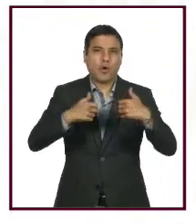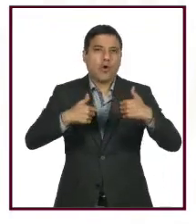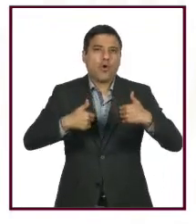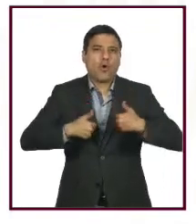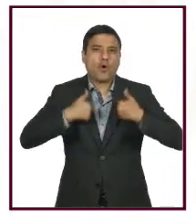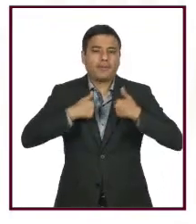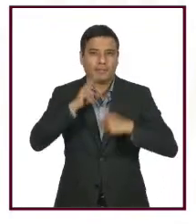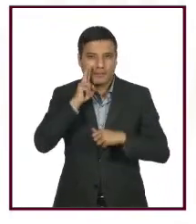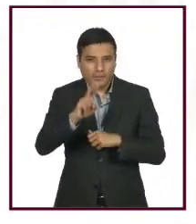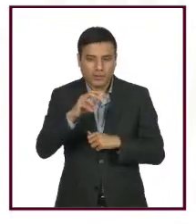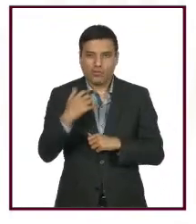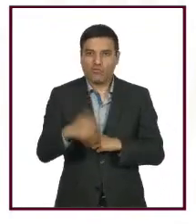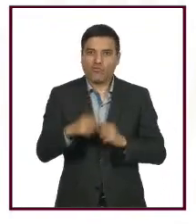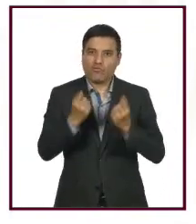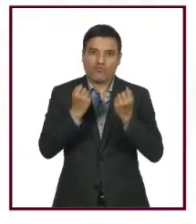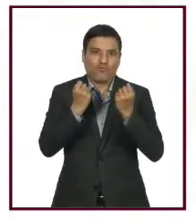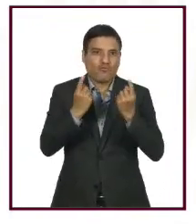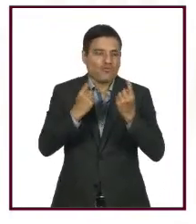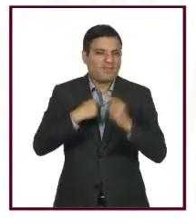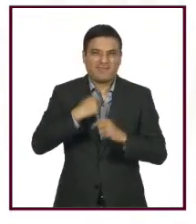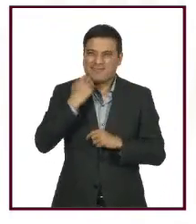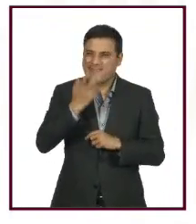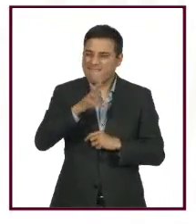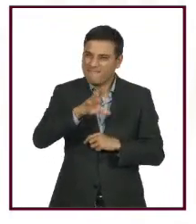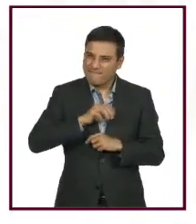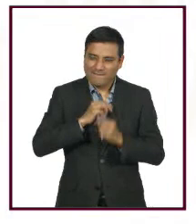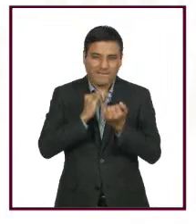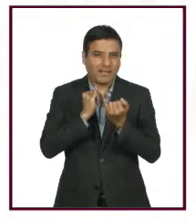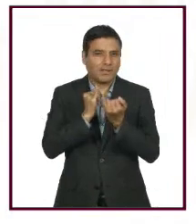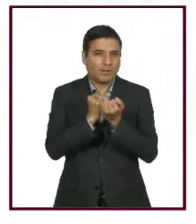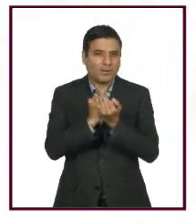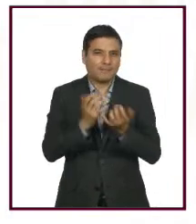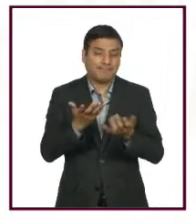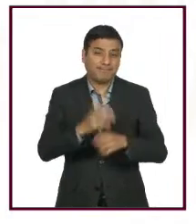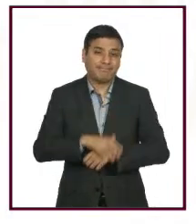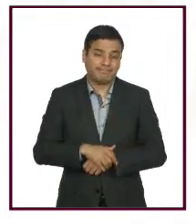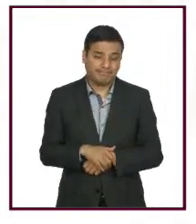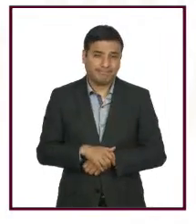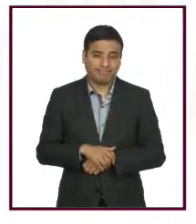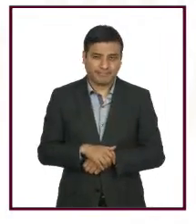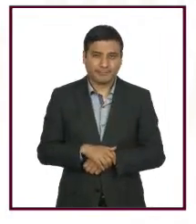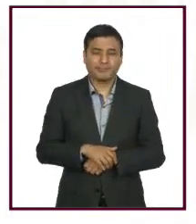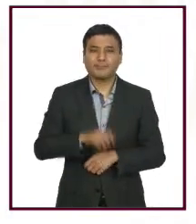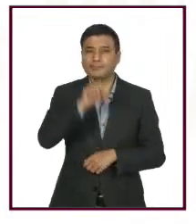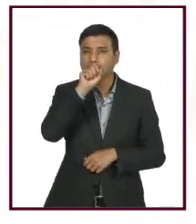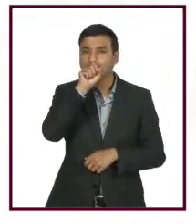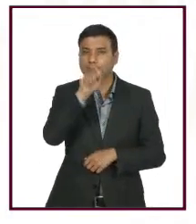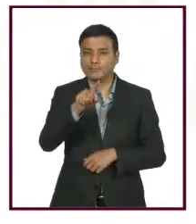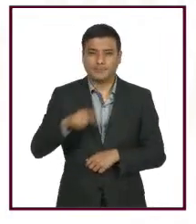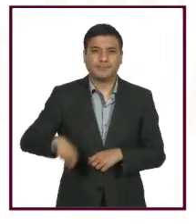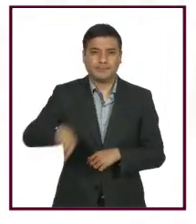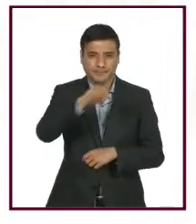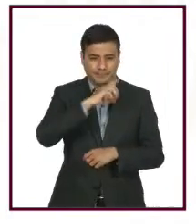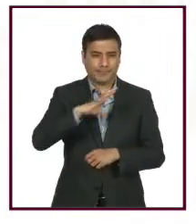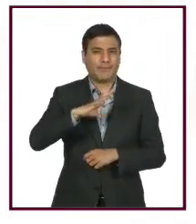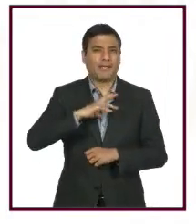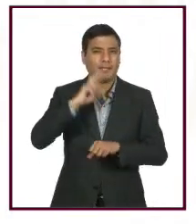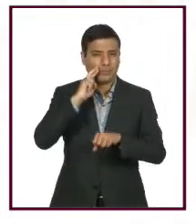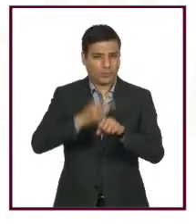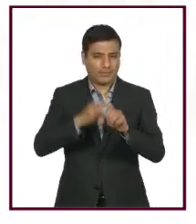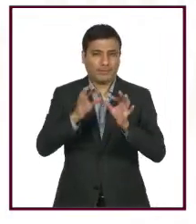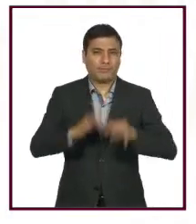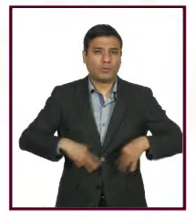¿no? Para el comportamiento y la función educadora, y también ejercen un papel muy importante en la prevención,